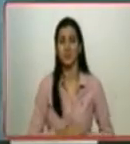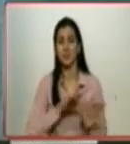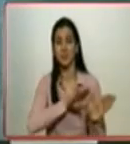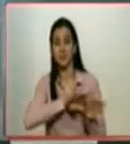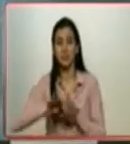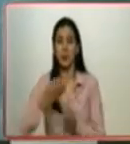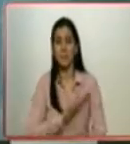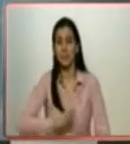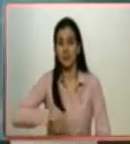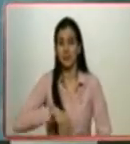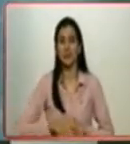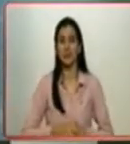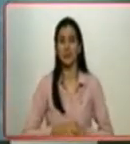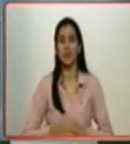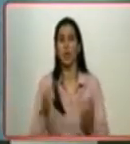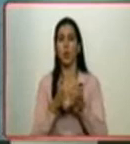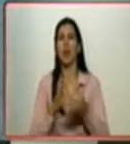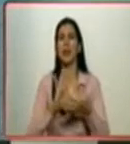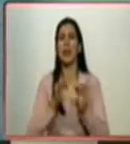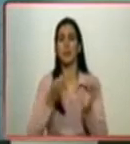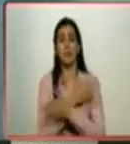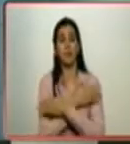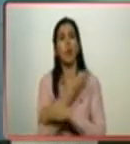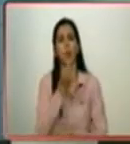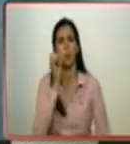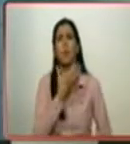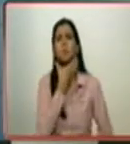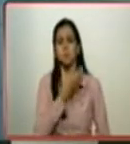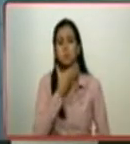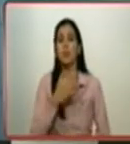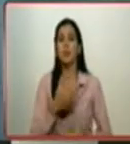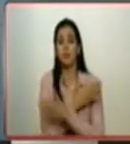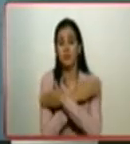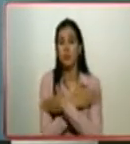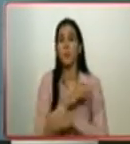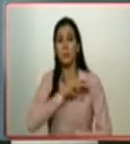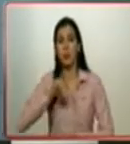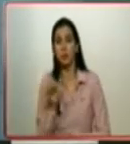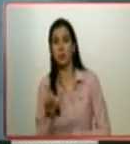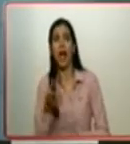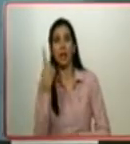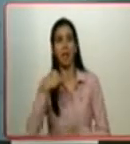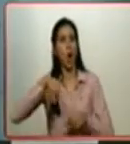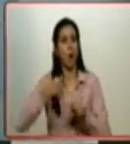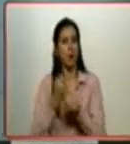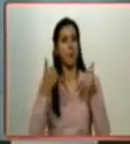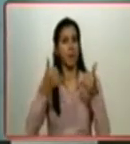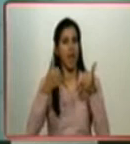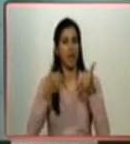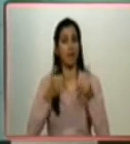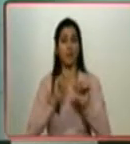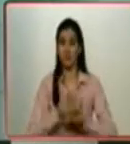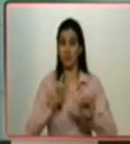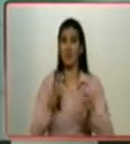El presidente del partido Redes, Juan Barreto, felicitó a los militantes del Partido Socialista Unido de Venezuela por la jornada de ayer. Aseguró que luego de